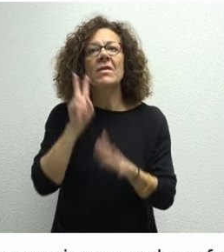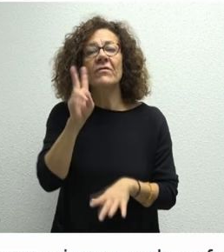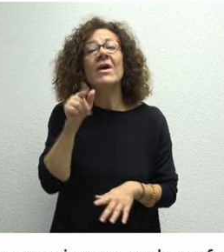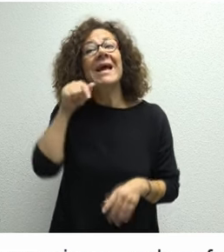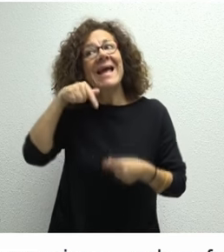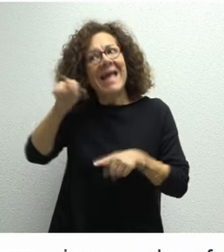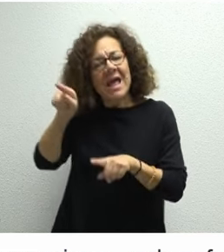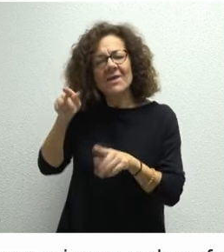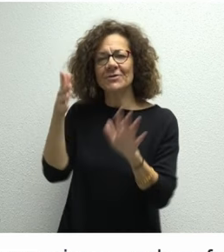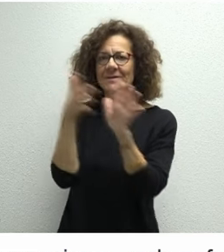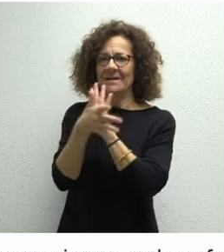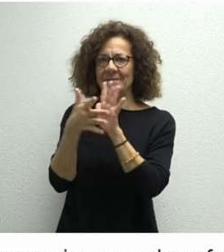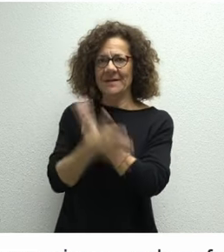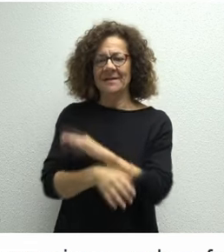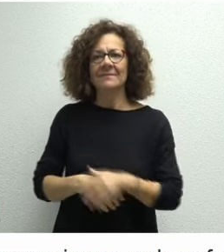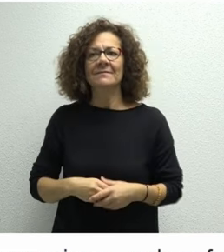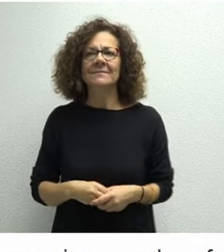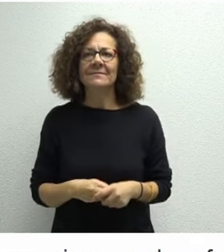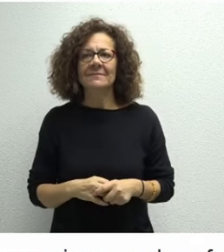cuenten